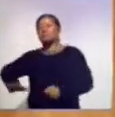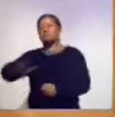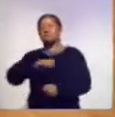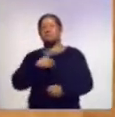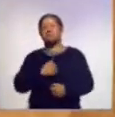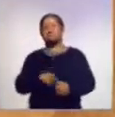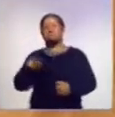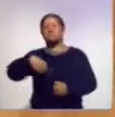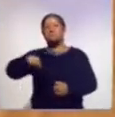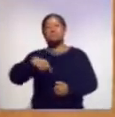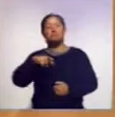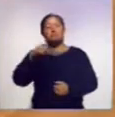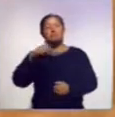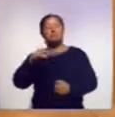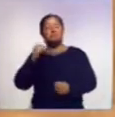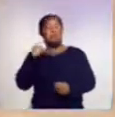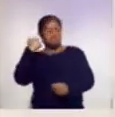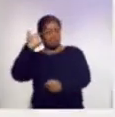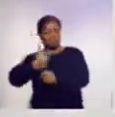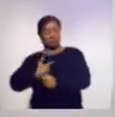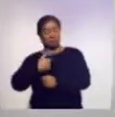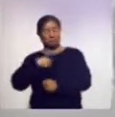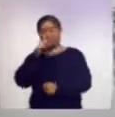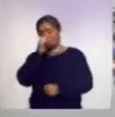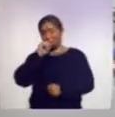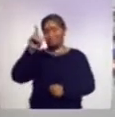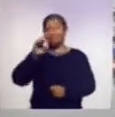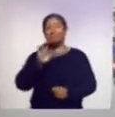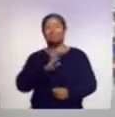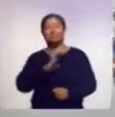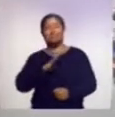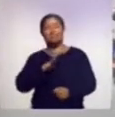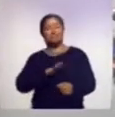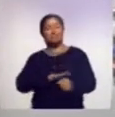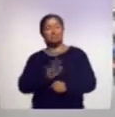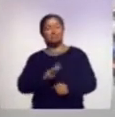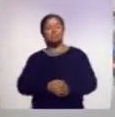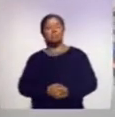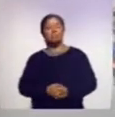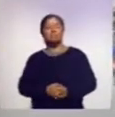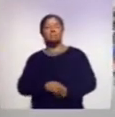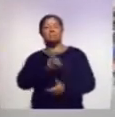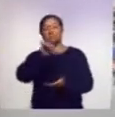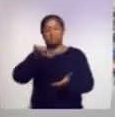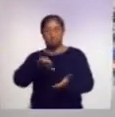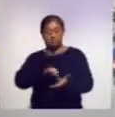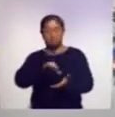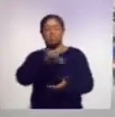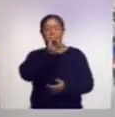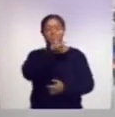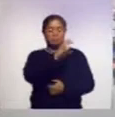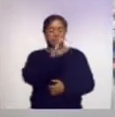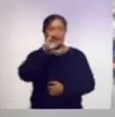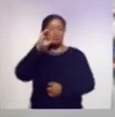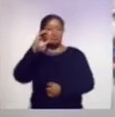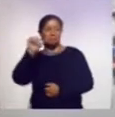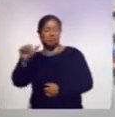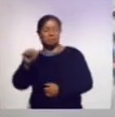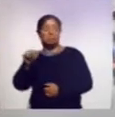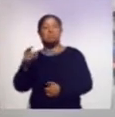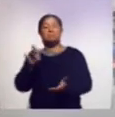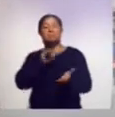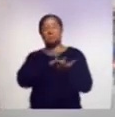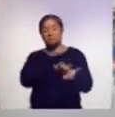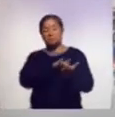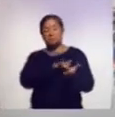participantes descubran sus habilidades artísticas. El Centro de las Artes en tu comunidad se hacen con apoyo del Centro Nacional de